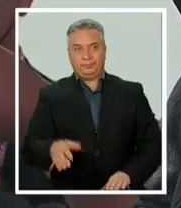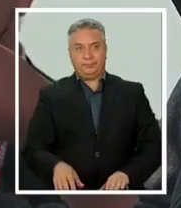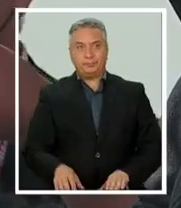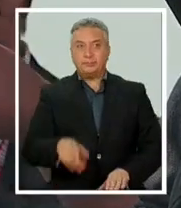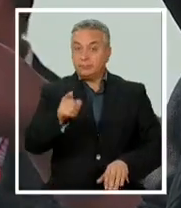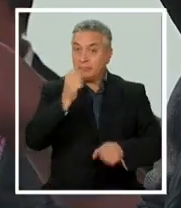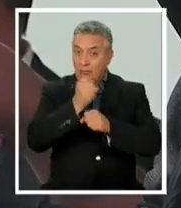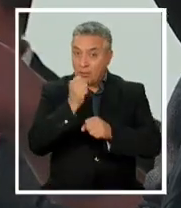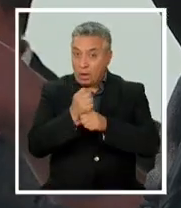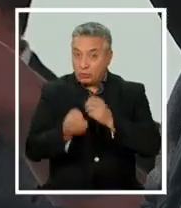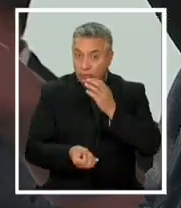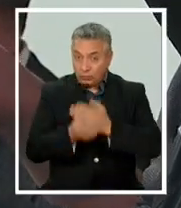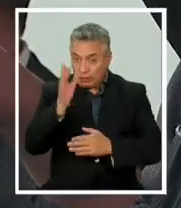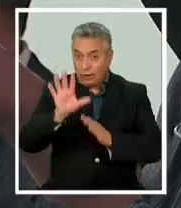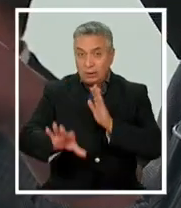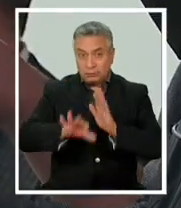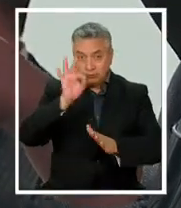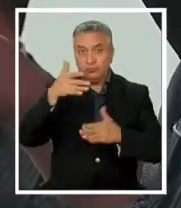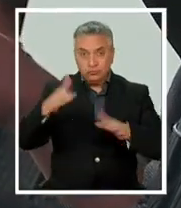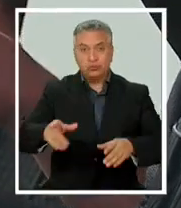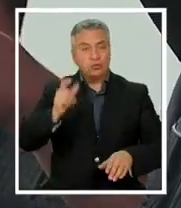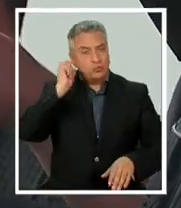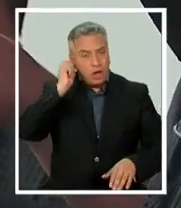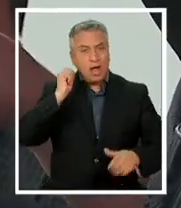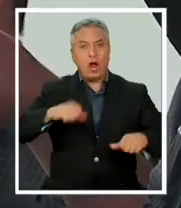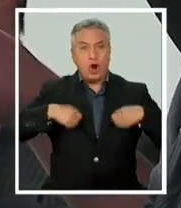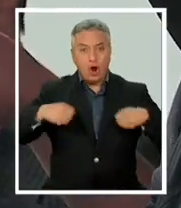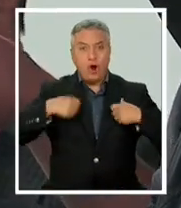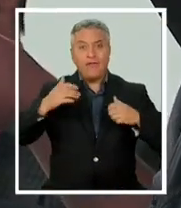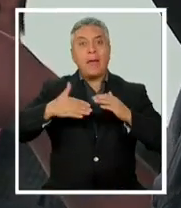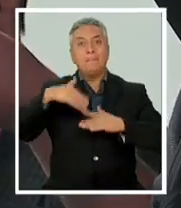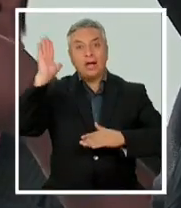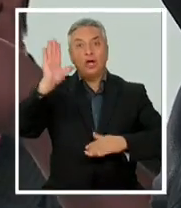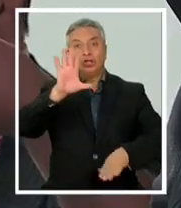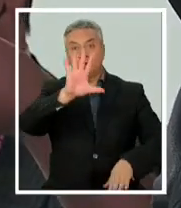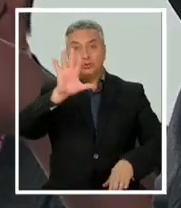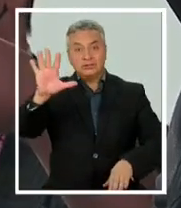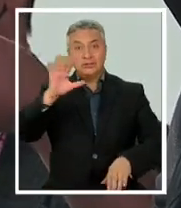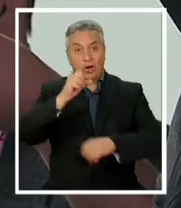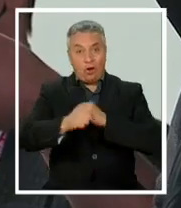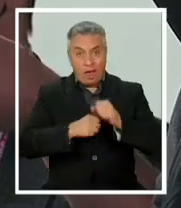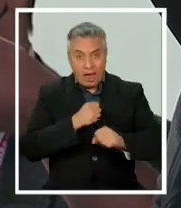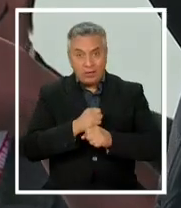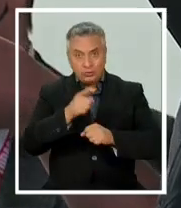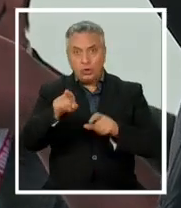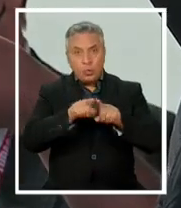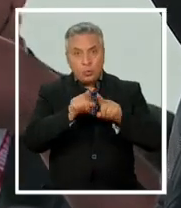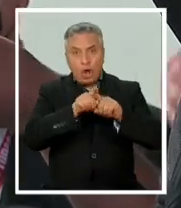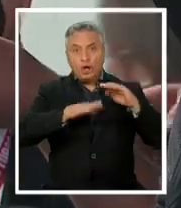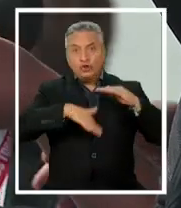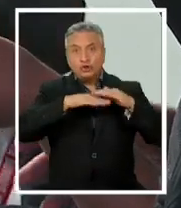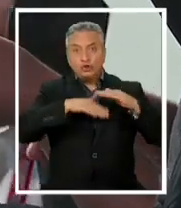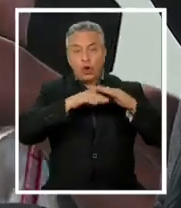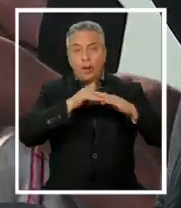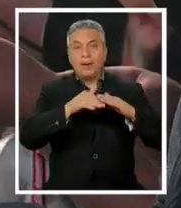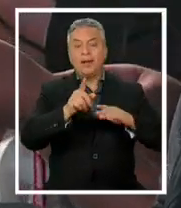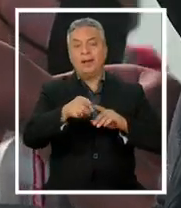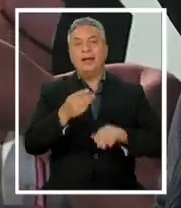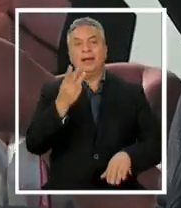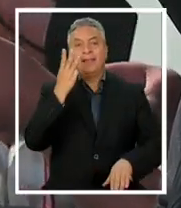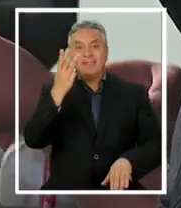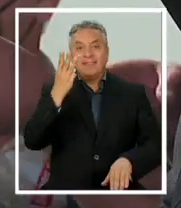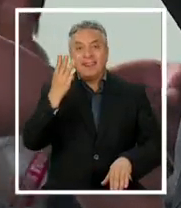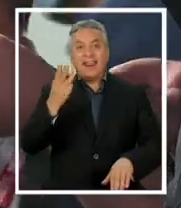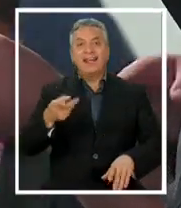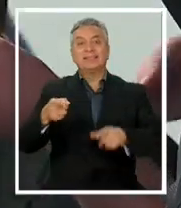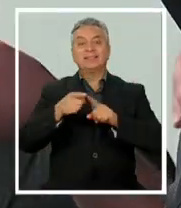relación laboral formal permite tanto que mujeres, jóvenes y mayores de 55 años que tienen un tope de salario de 3 ingresos,